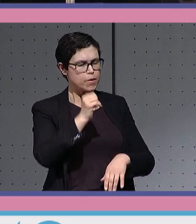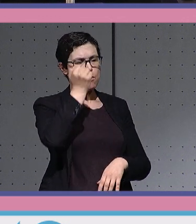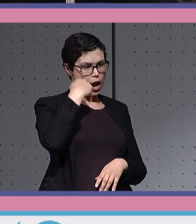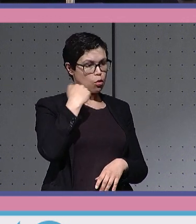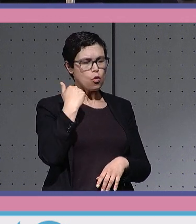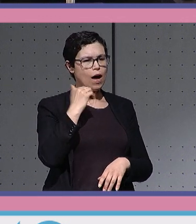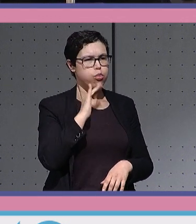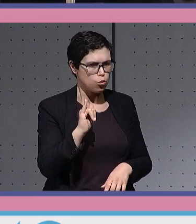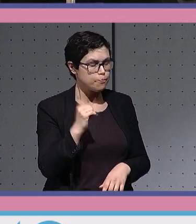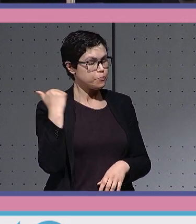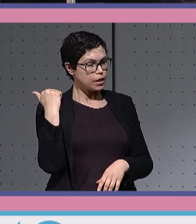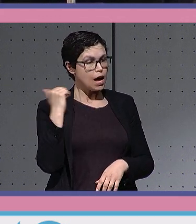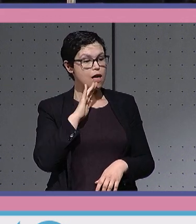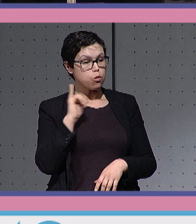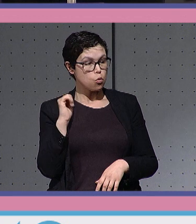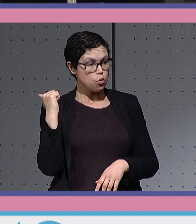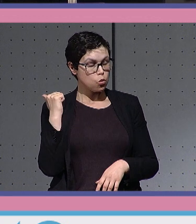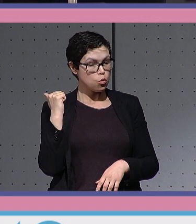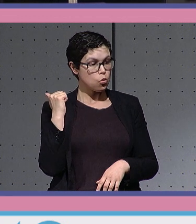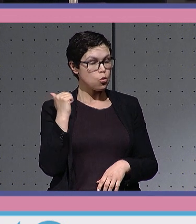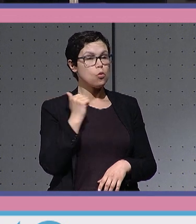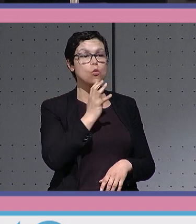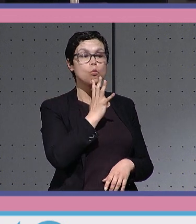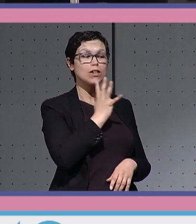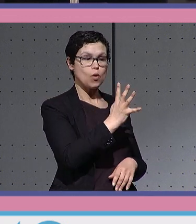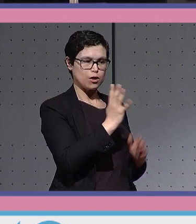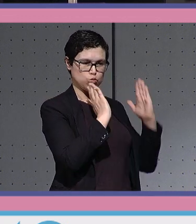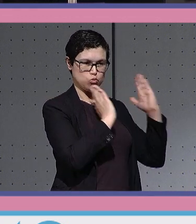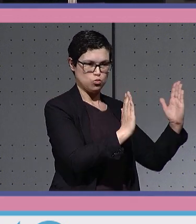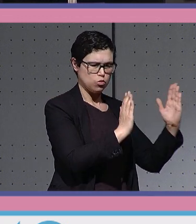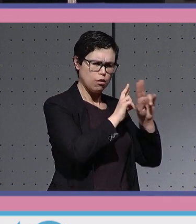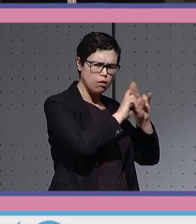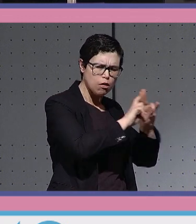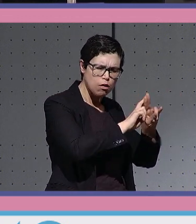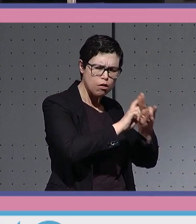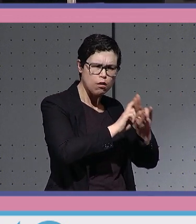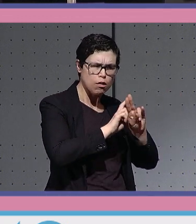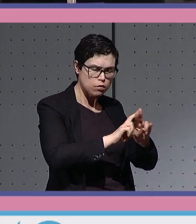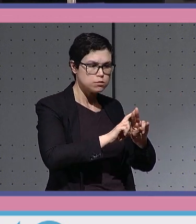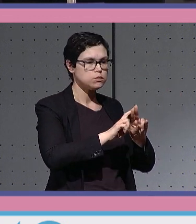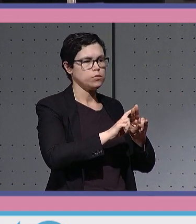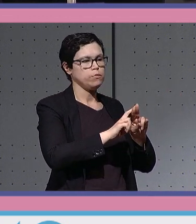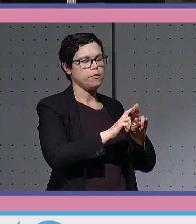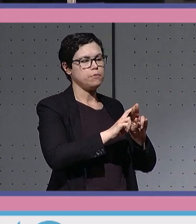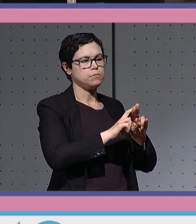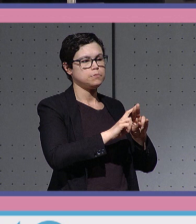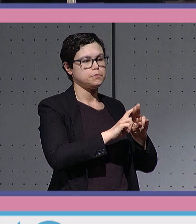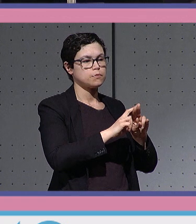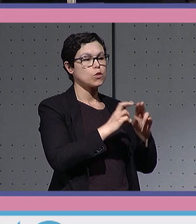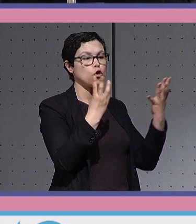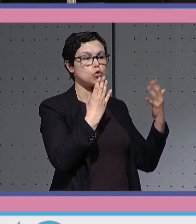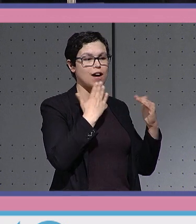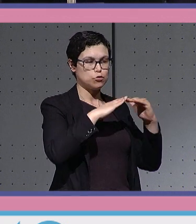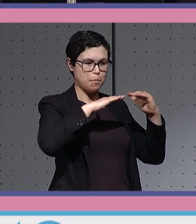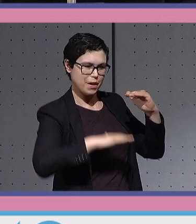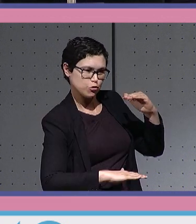en azul, aquellos que han seguido no solo los 4 años para ajustar la prevalencia, que la van a hacer siempre por debajo de los 8 años, sino que